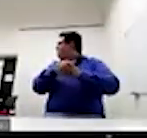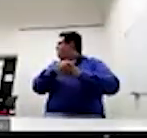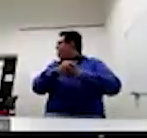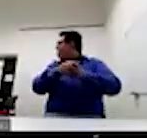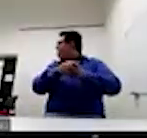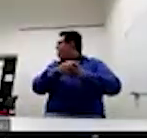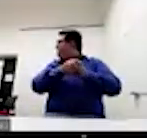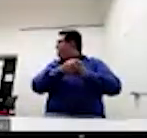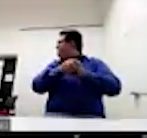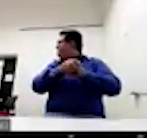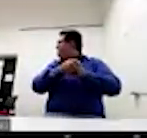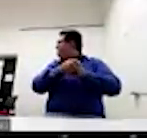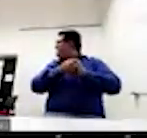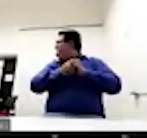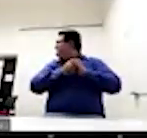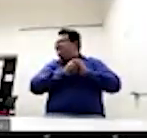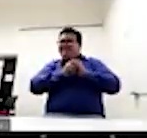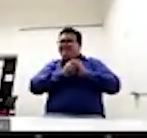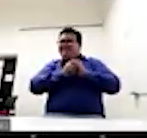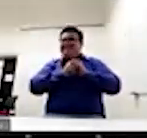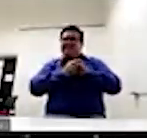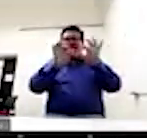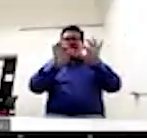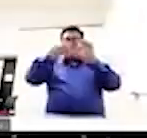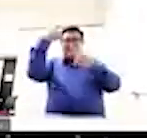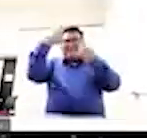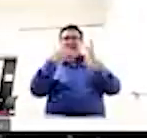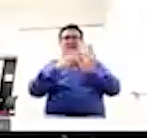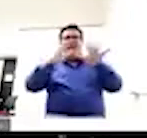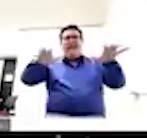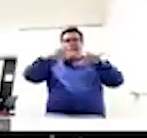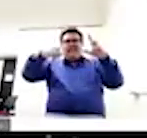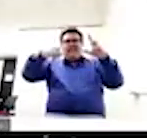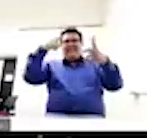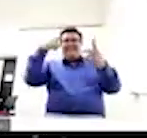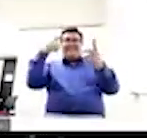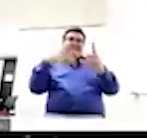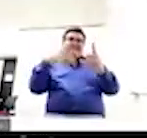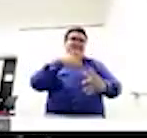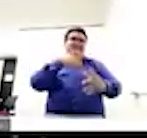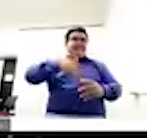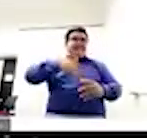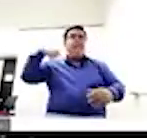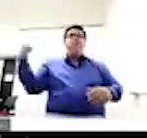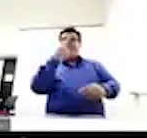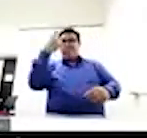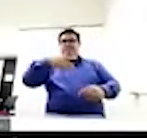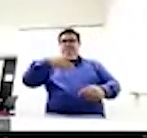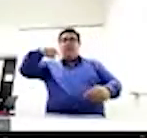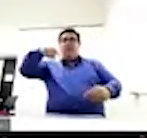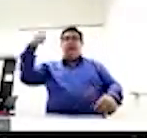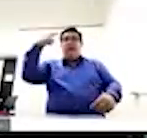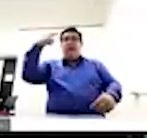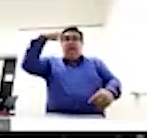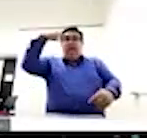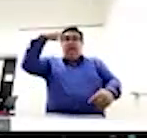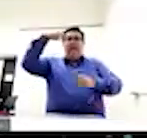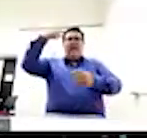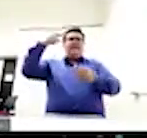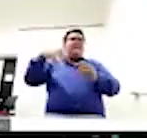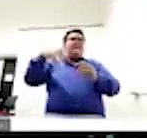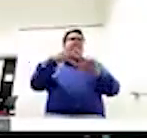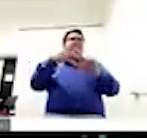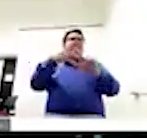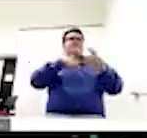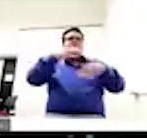extraños, como agentes que no pertenecemos a dicho sistema de creencias, y la misma verbalización del mito en nuestros